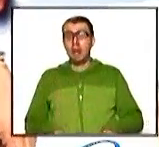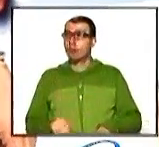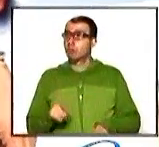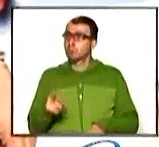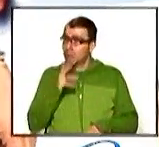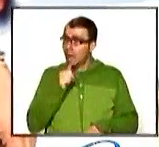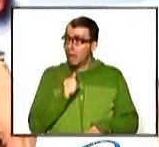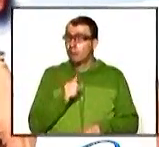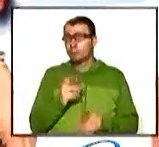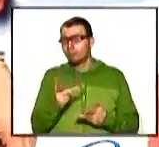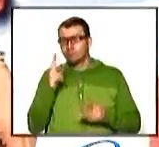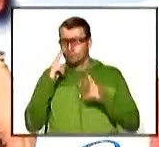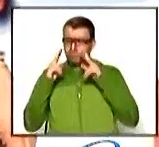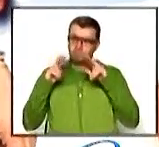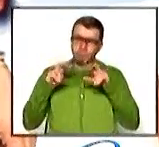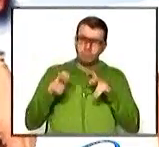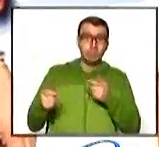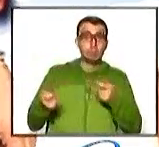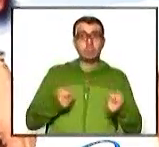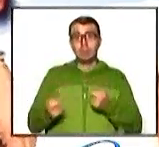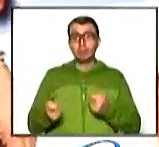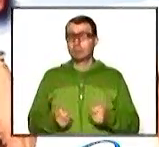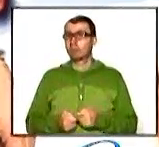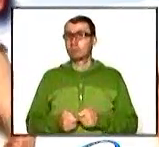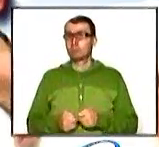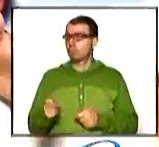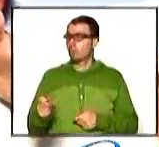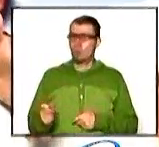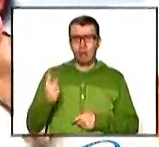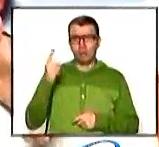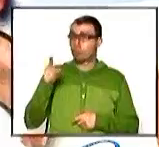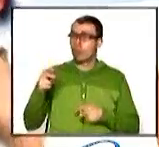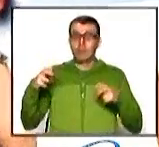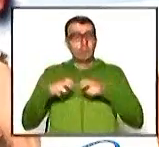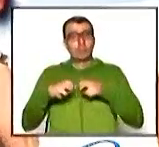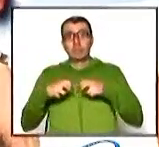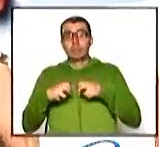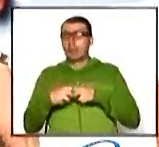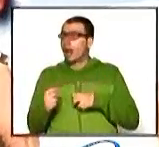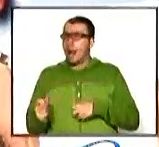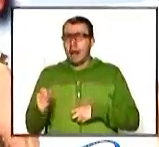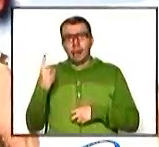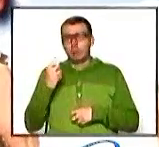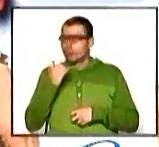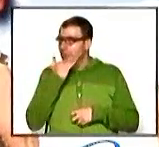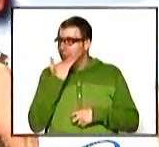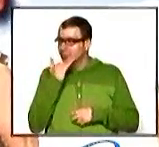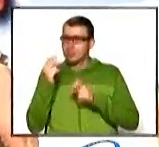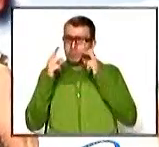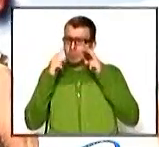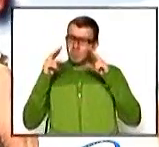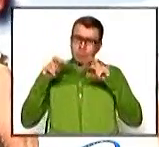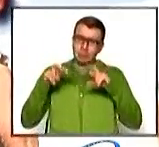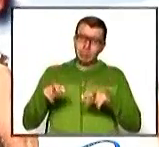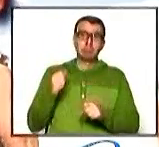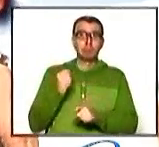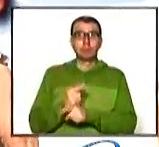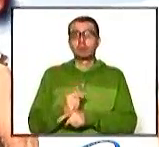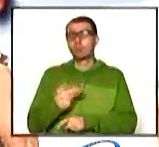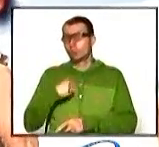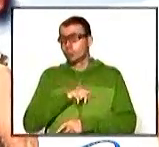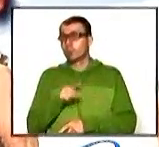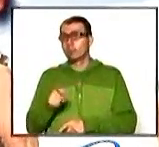demás. Porque por algo está perdiendo la energía. Algo pasa y eso es lo que nosotros tenemos que tratar de